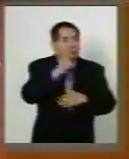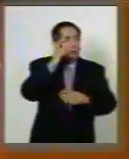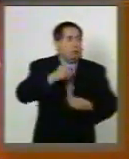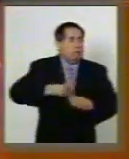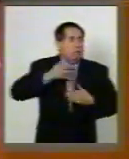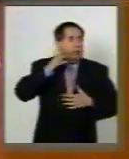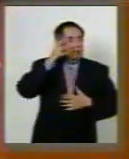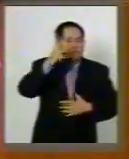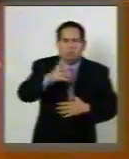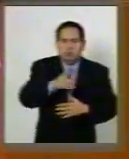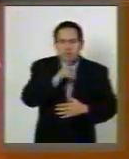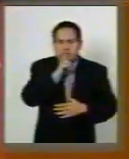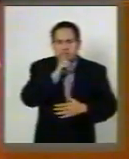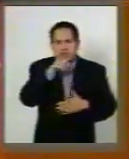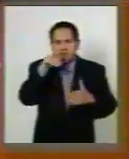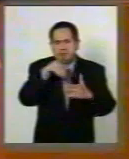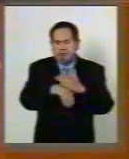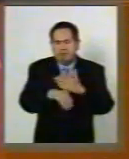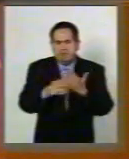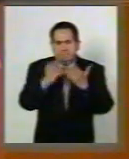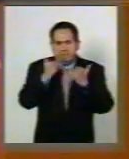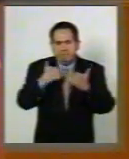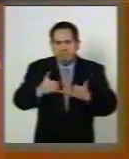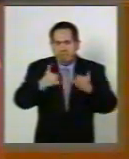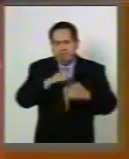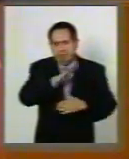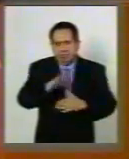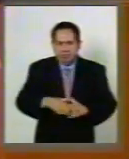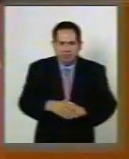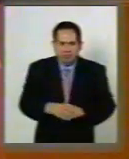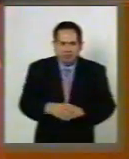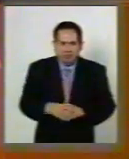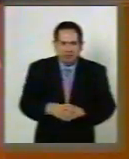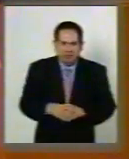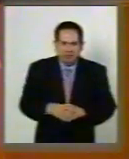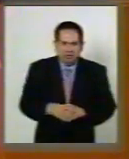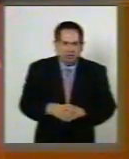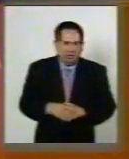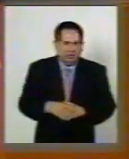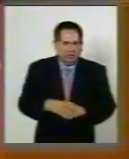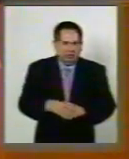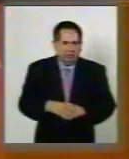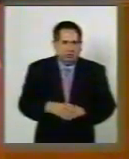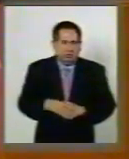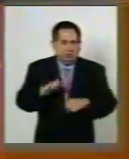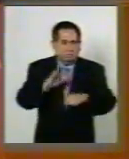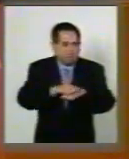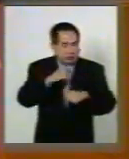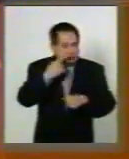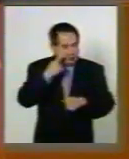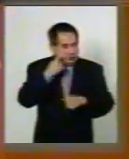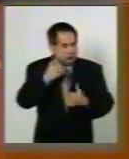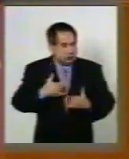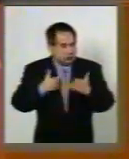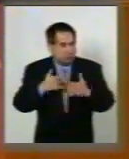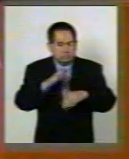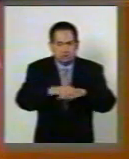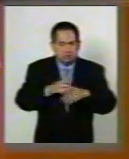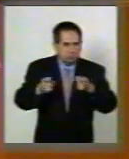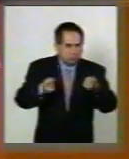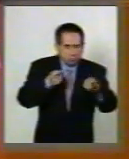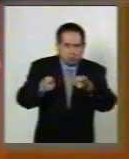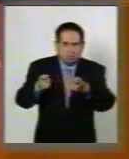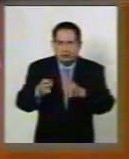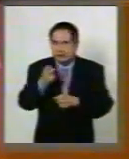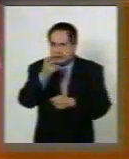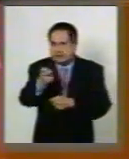vida a nuestros jóvenes. A mayor presencia debería haber mayores controles, de eso se